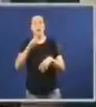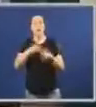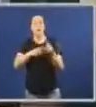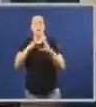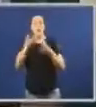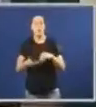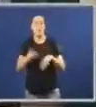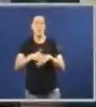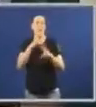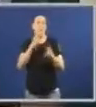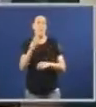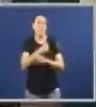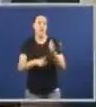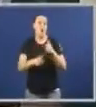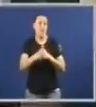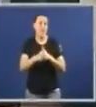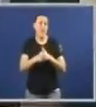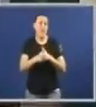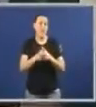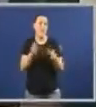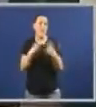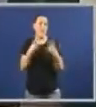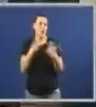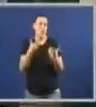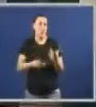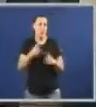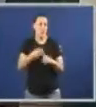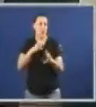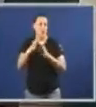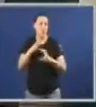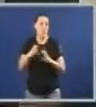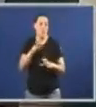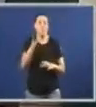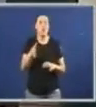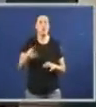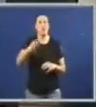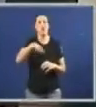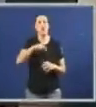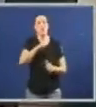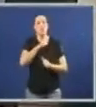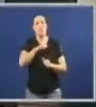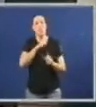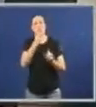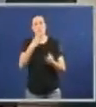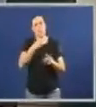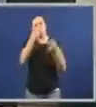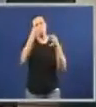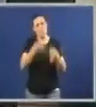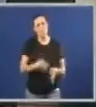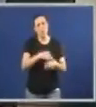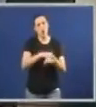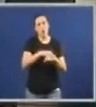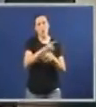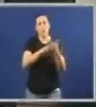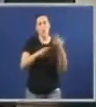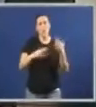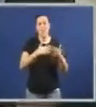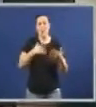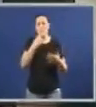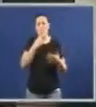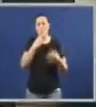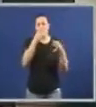e a xerarquización de prioridades da nosa sociedade Por iso, hoxe, nos esperamos sacar un compromiso firme do goberno galego